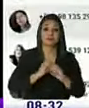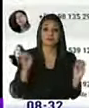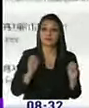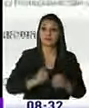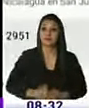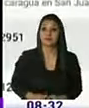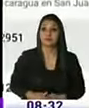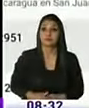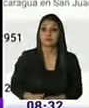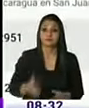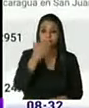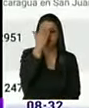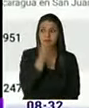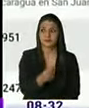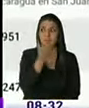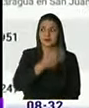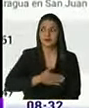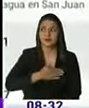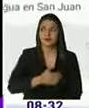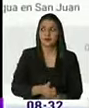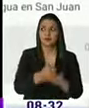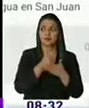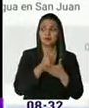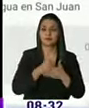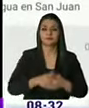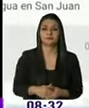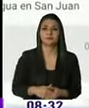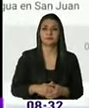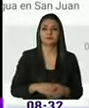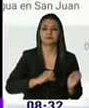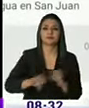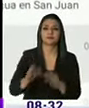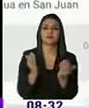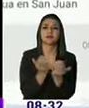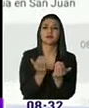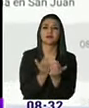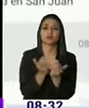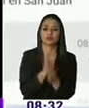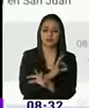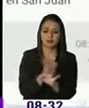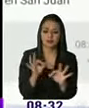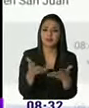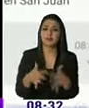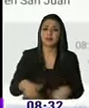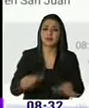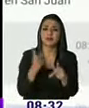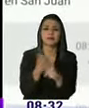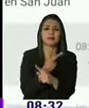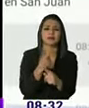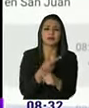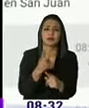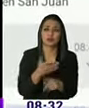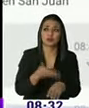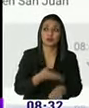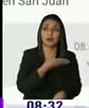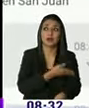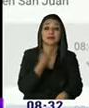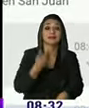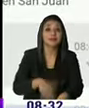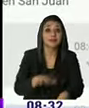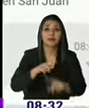está. Buen día, por favor, ayuda. La basura no llevan, esa vereda no limpian, corremos peligro y hemos acudido a algunas instituciones